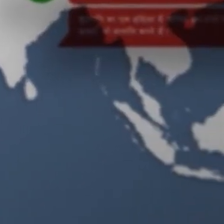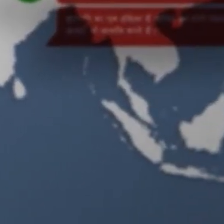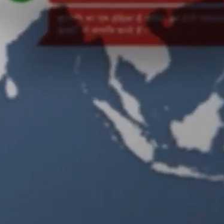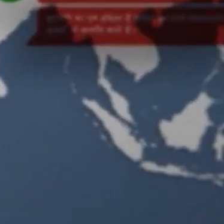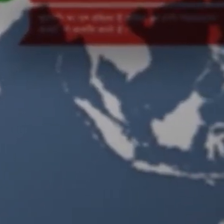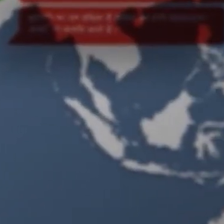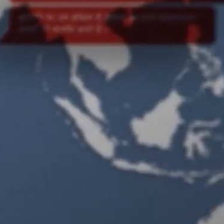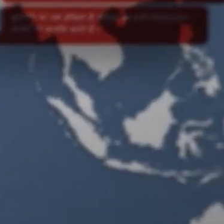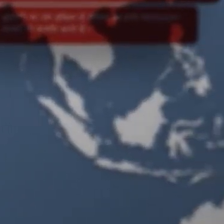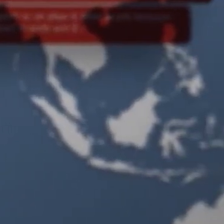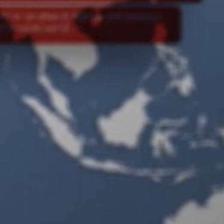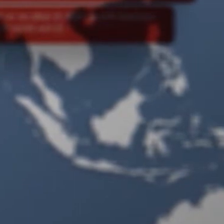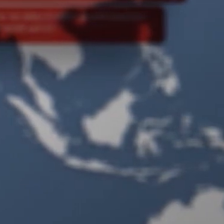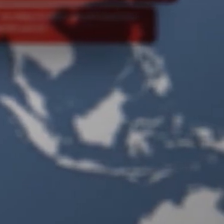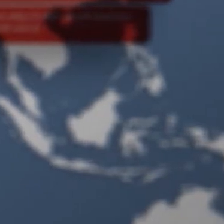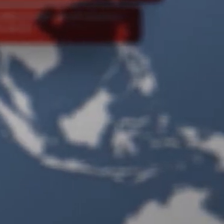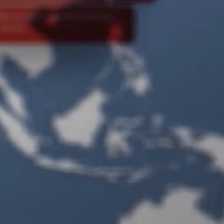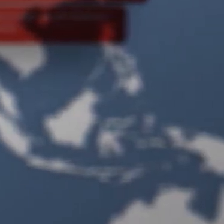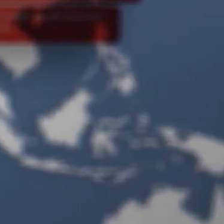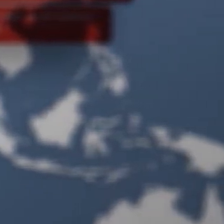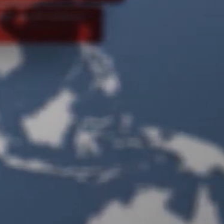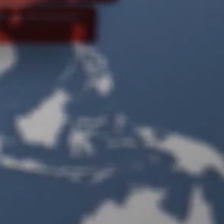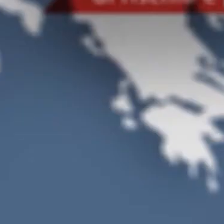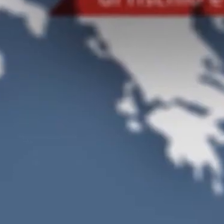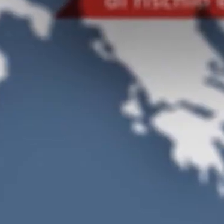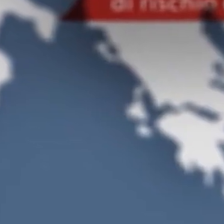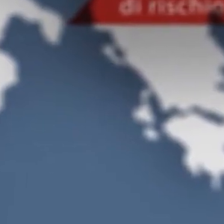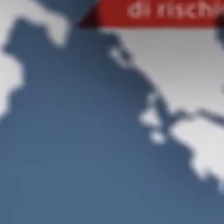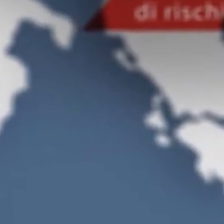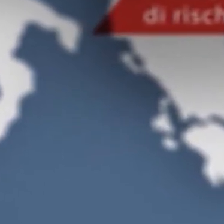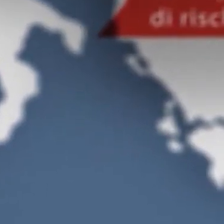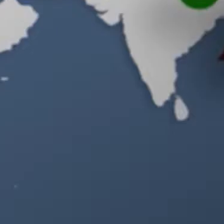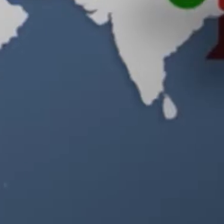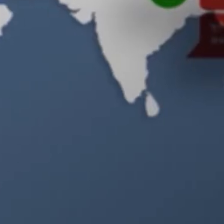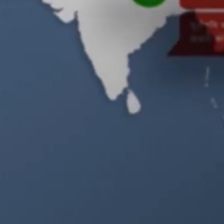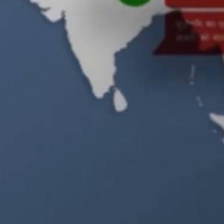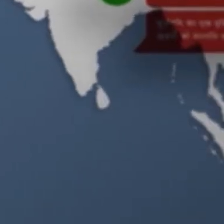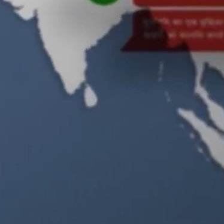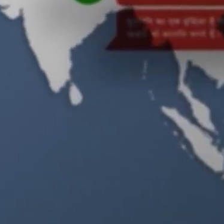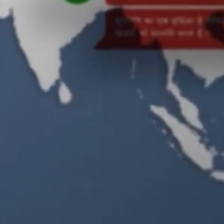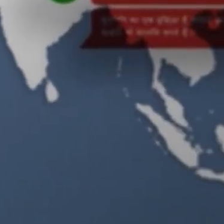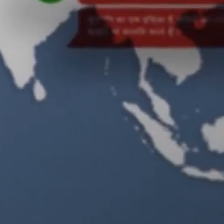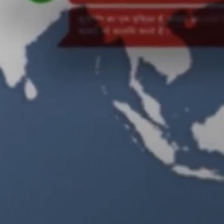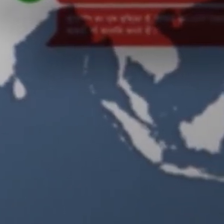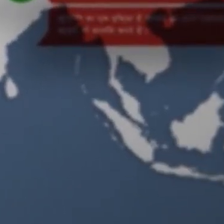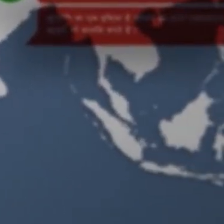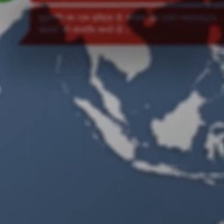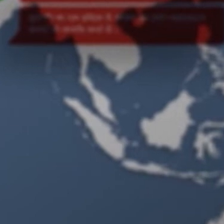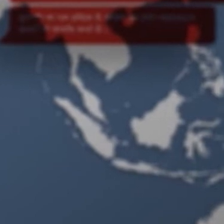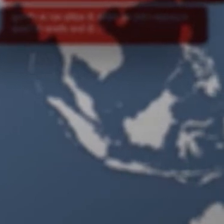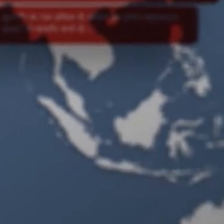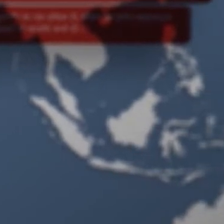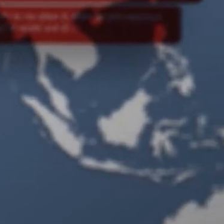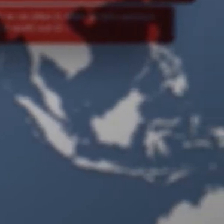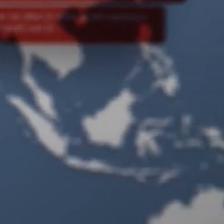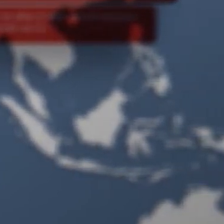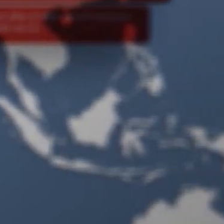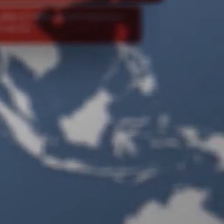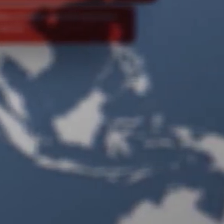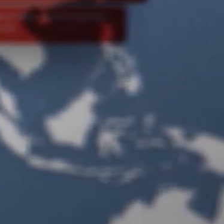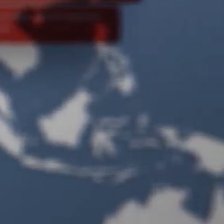fiscal paraguayo en una de las islas, digamos, más cotizadas del país. Sí. Pues